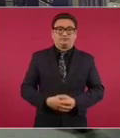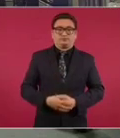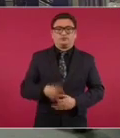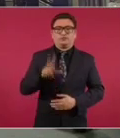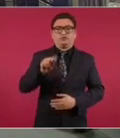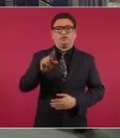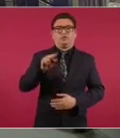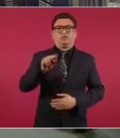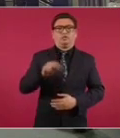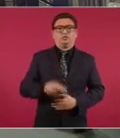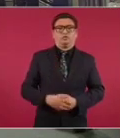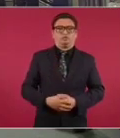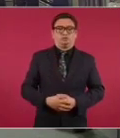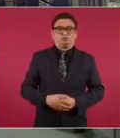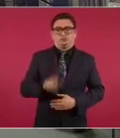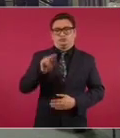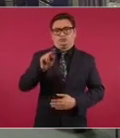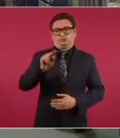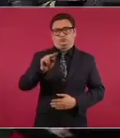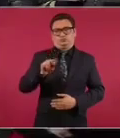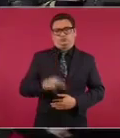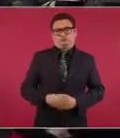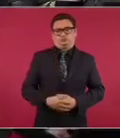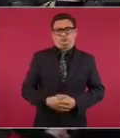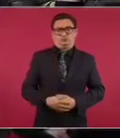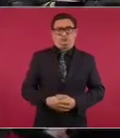no, para nada. No, no, no, no. ¿Hubo